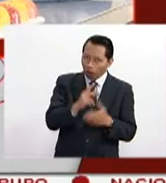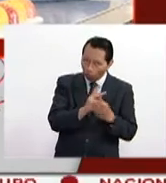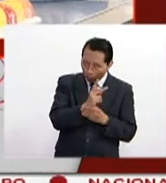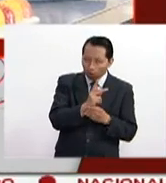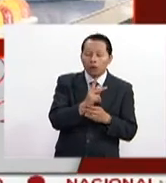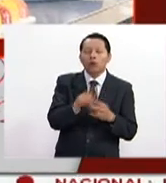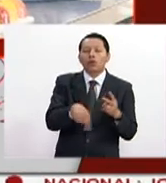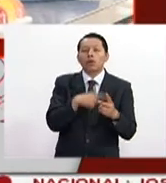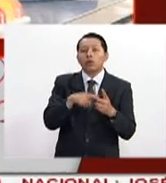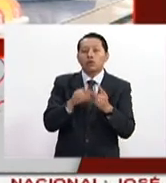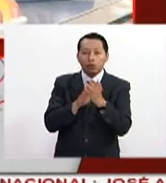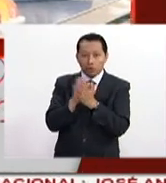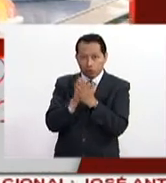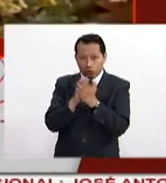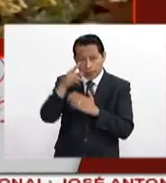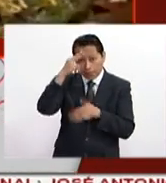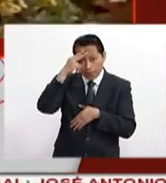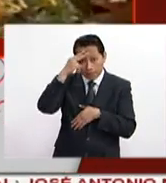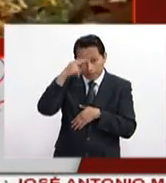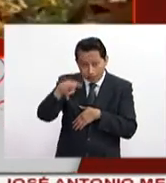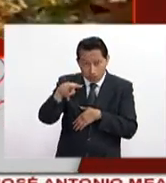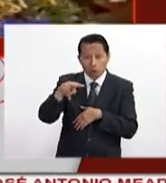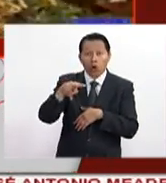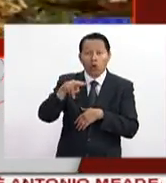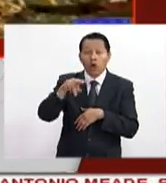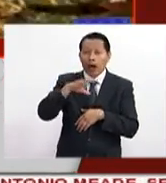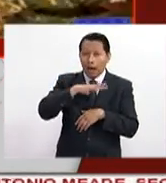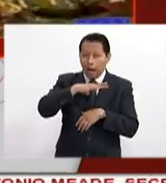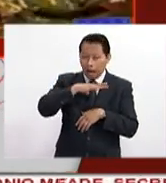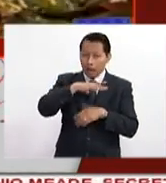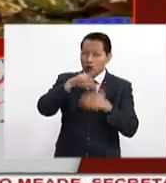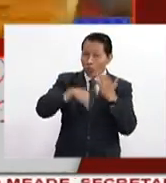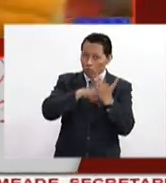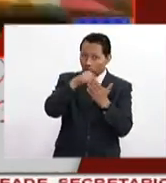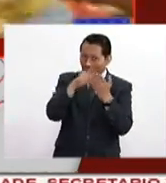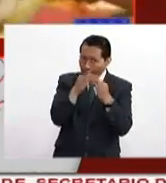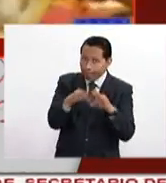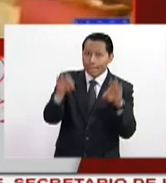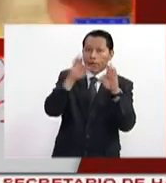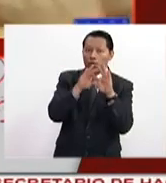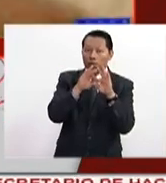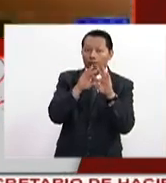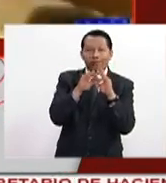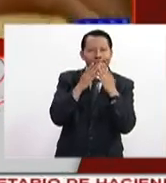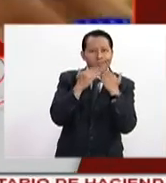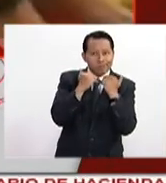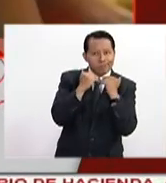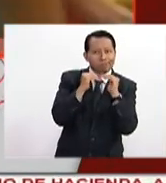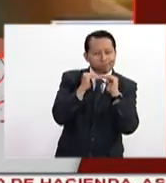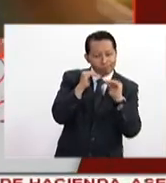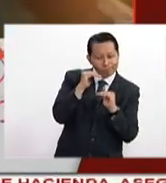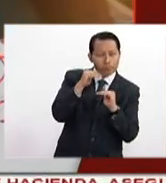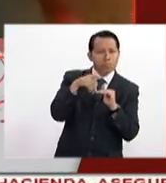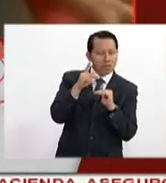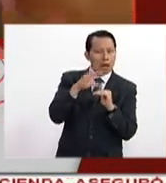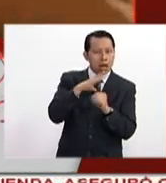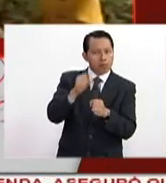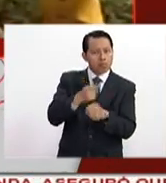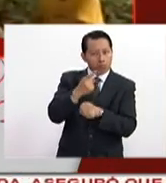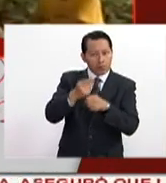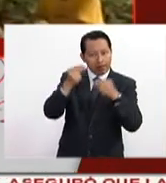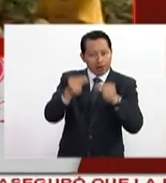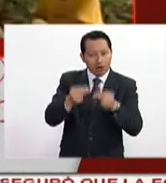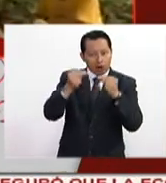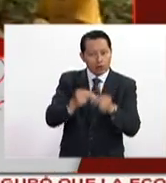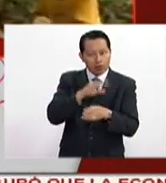chocolatero, no ocupa un lugar importante a nivel internacional, pero por otro lado es una oportunidad también de negocio. Por supuesto. Porque tienes todo.